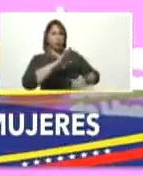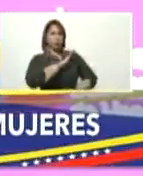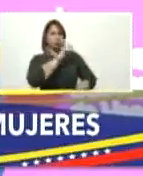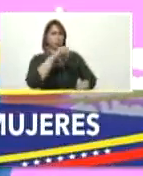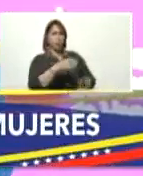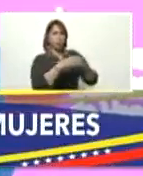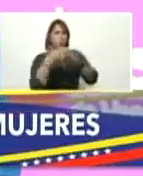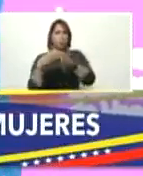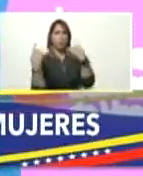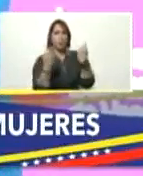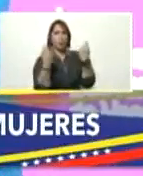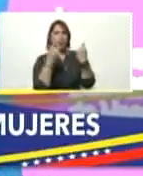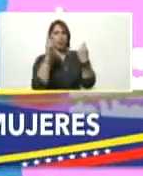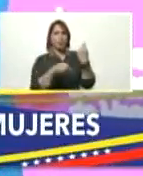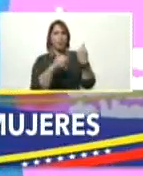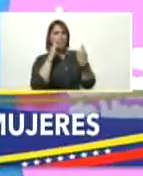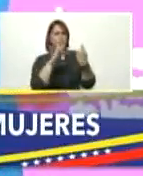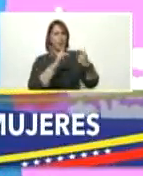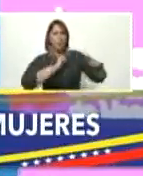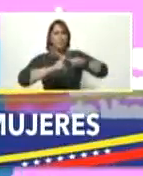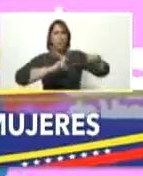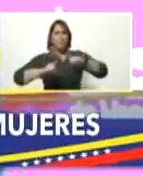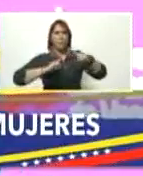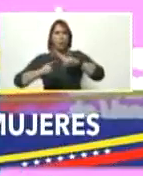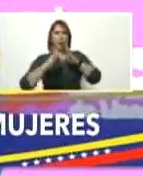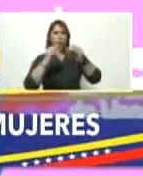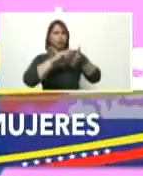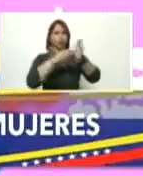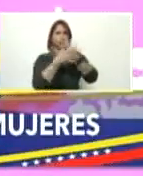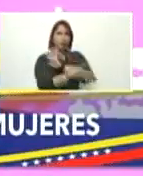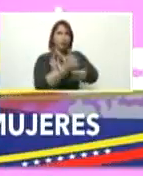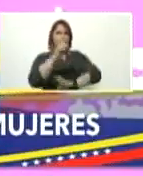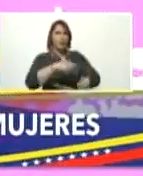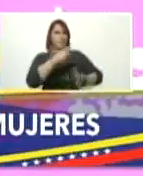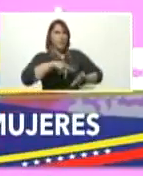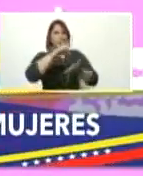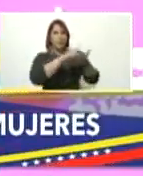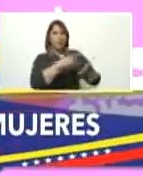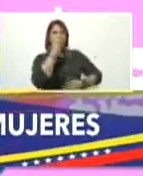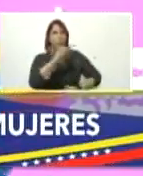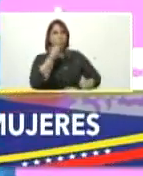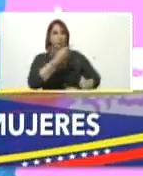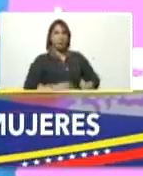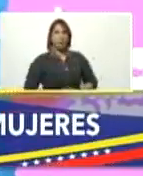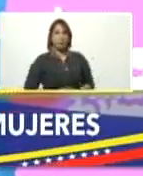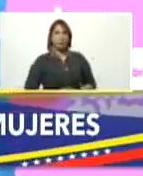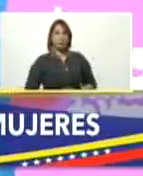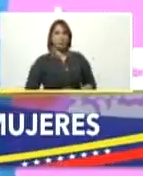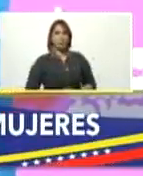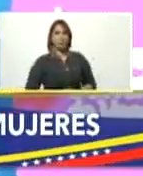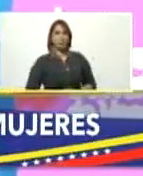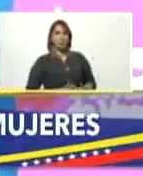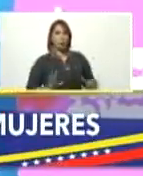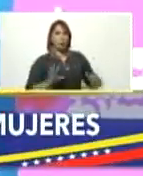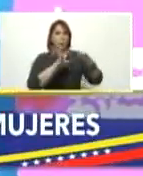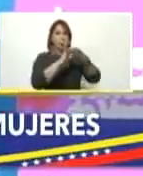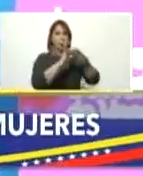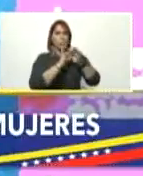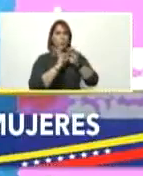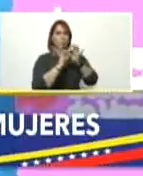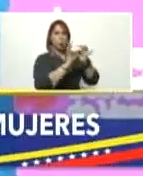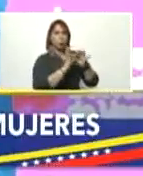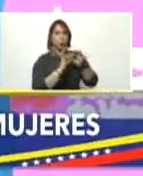sectores populares, lo que está dirigiendo todo lo que tiene que ver con la participación política en la consolidación de los